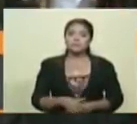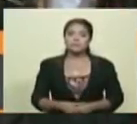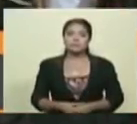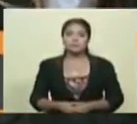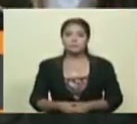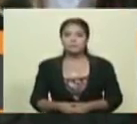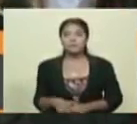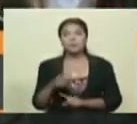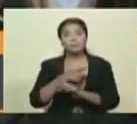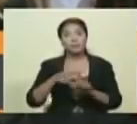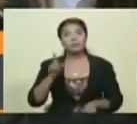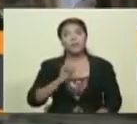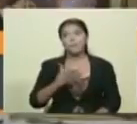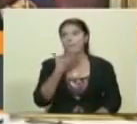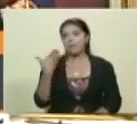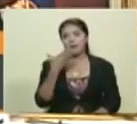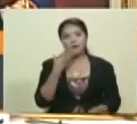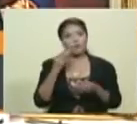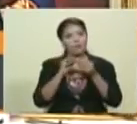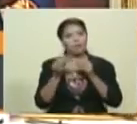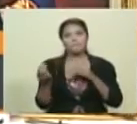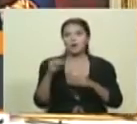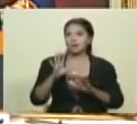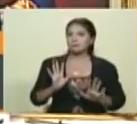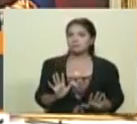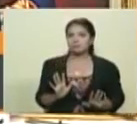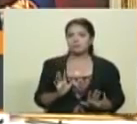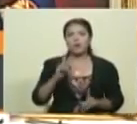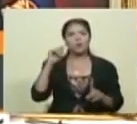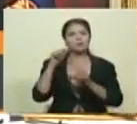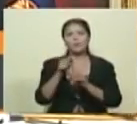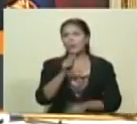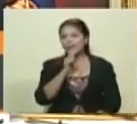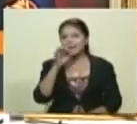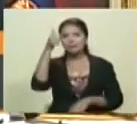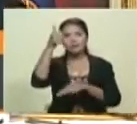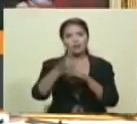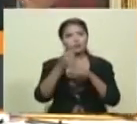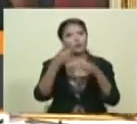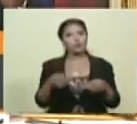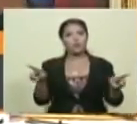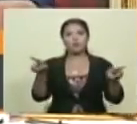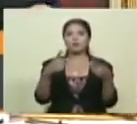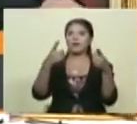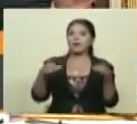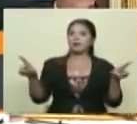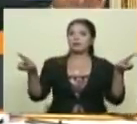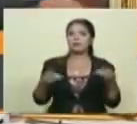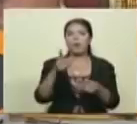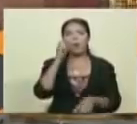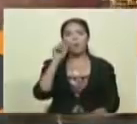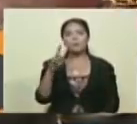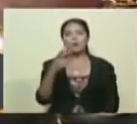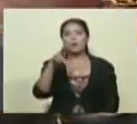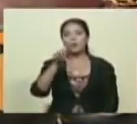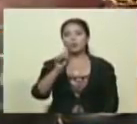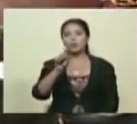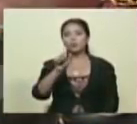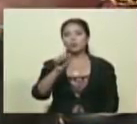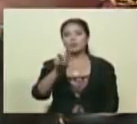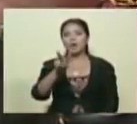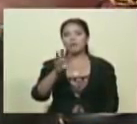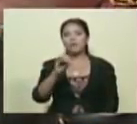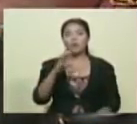Pero tenemos que mejorar mucho más. Ese reto lo tiene nuestro director de orquesta, nuestro Gustavo Dudamel de la